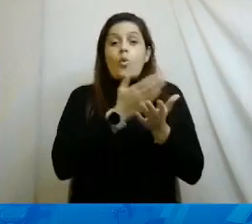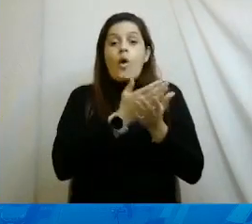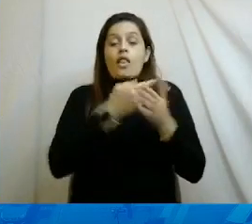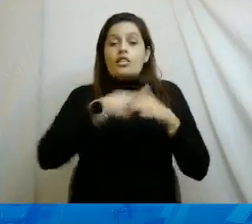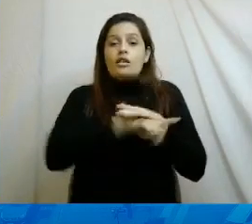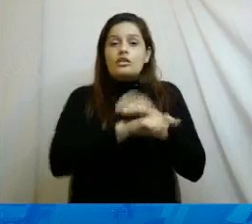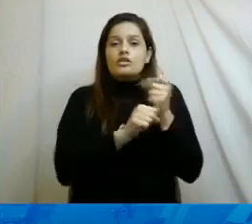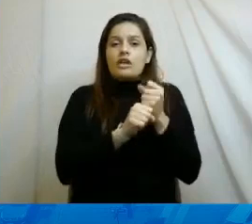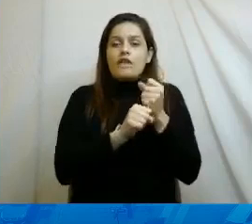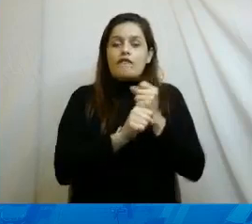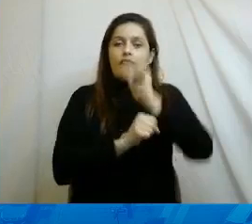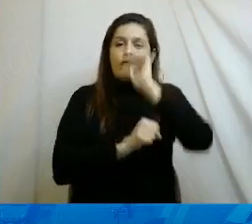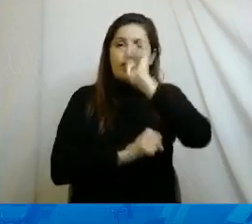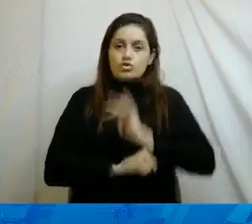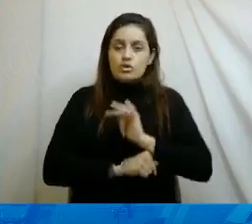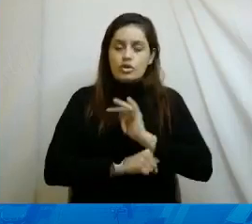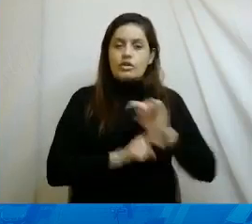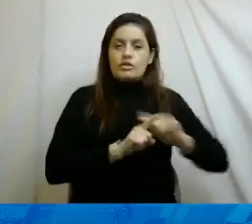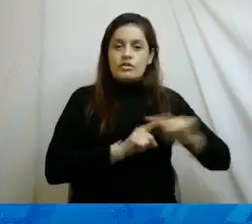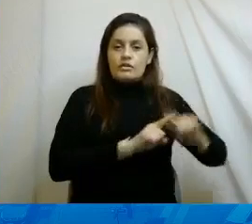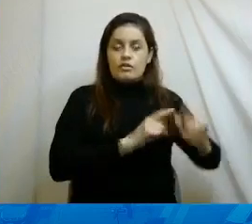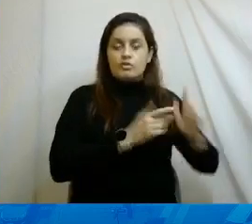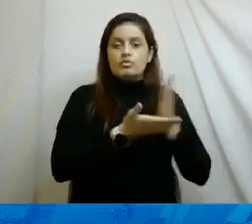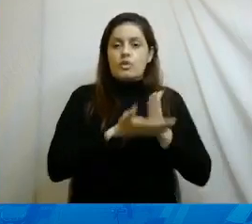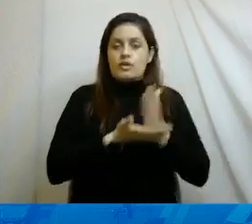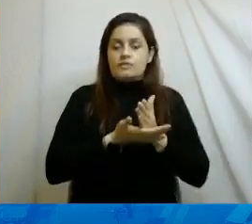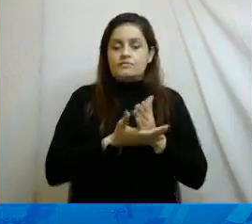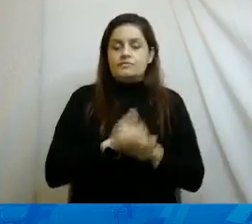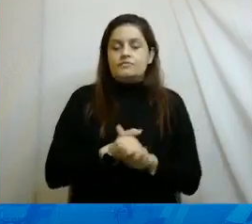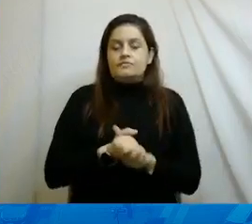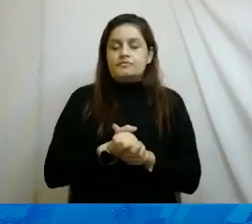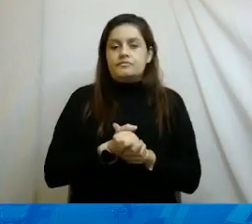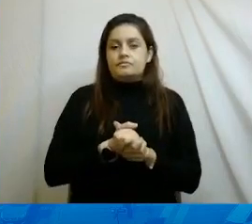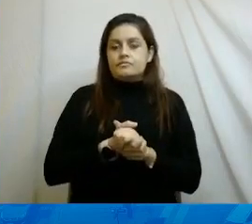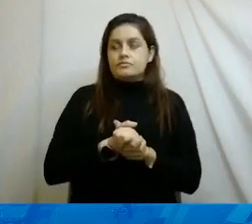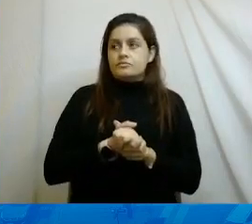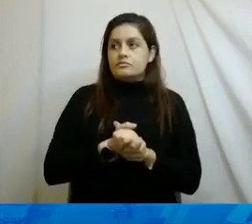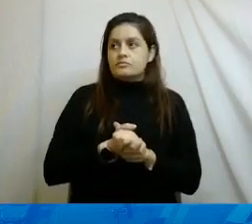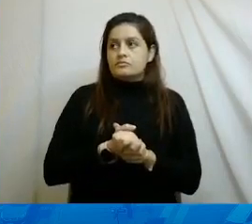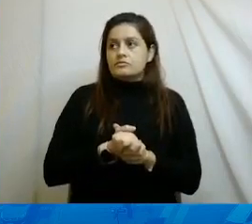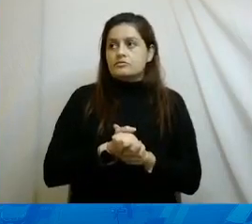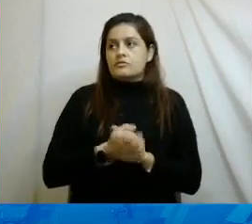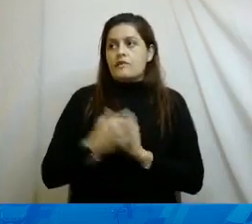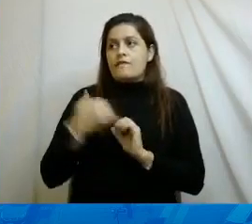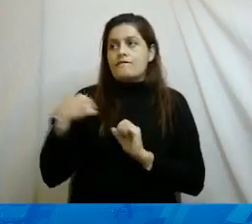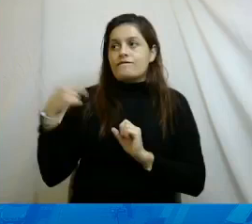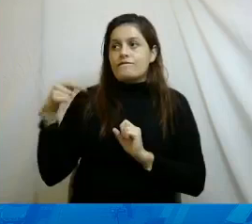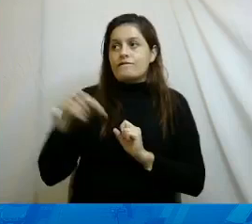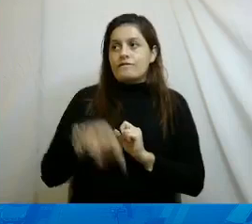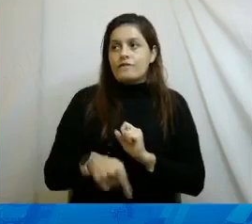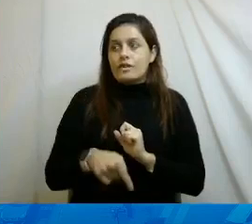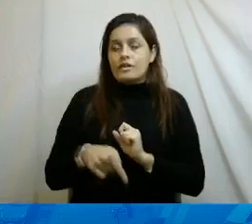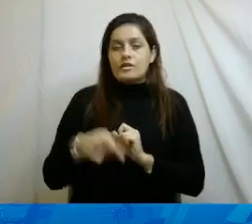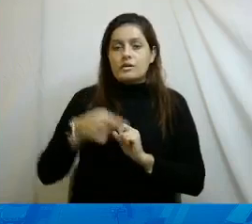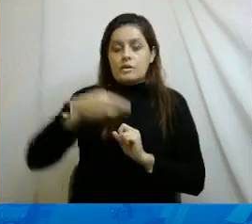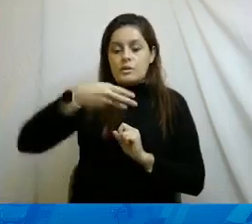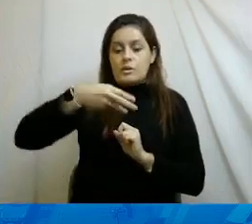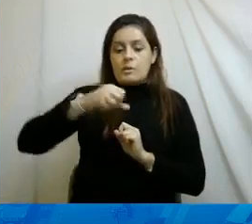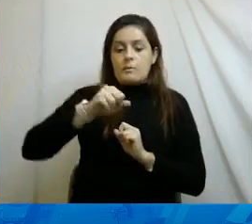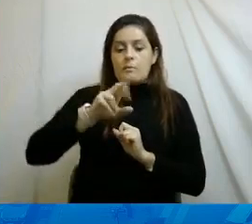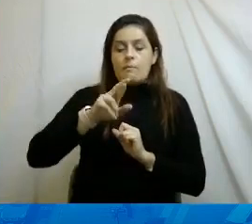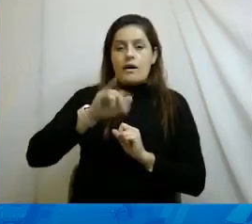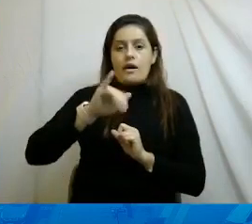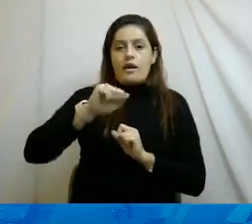de funcionarias y funcionarios de la escuela. Por lo que el motivo de estar presentes el día de hoy con María José Cornejo,